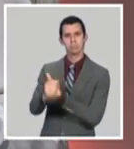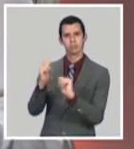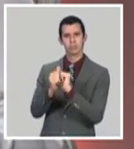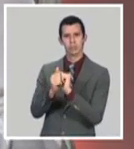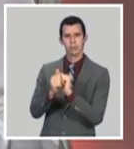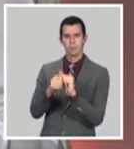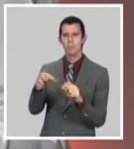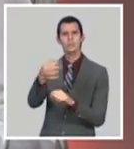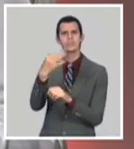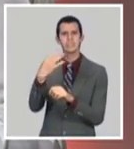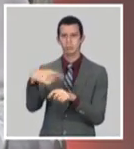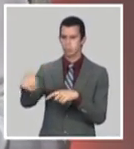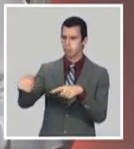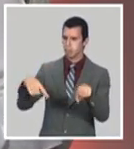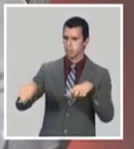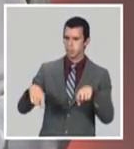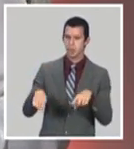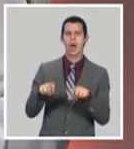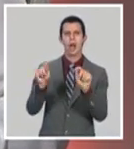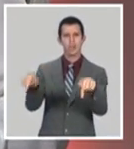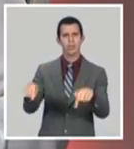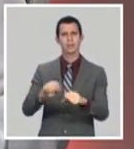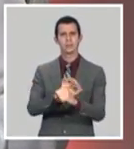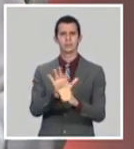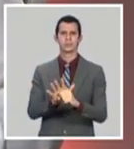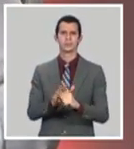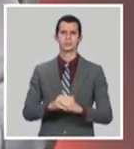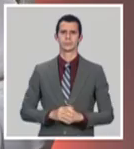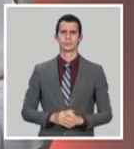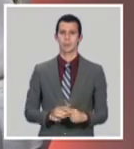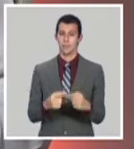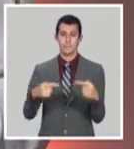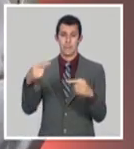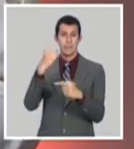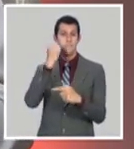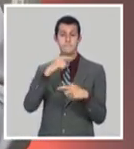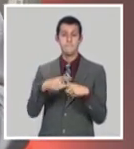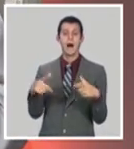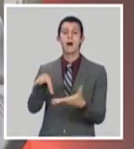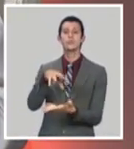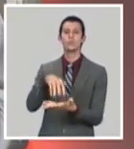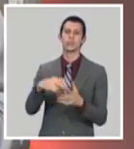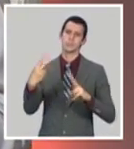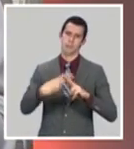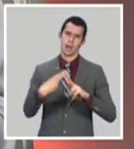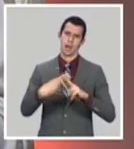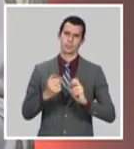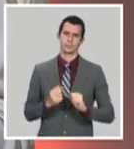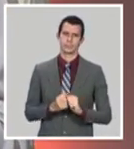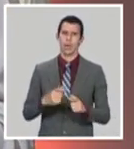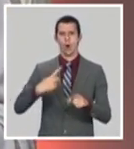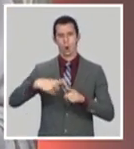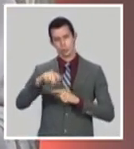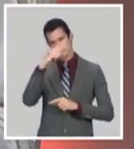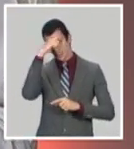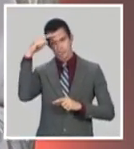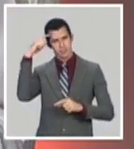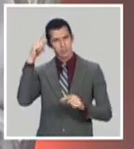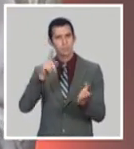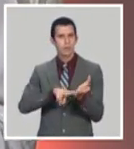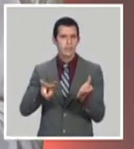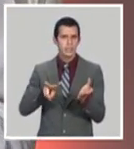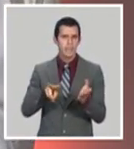se concentra fundamentalmente en el municipio Bayamo. Santi Espíritu se ha ido sumando en los últimos días y Santiago de